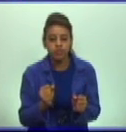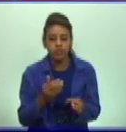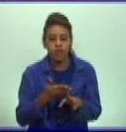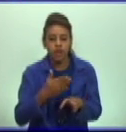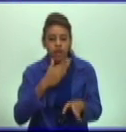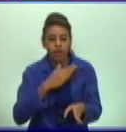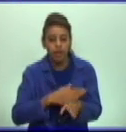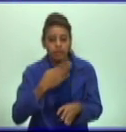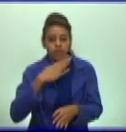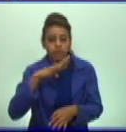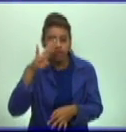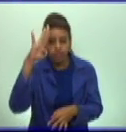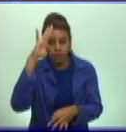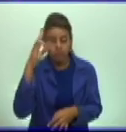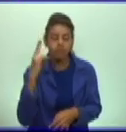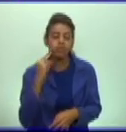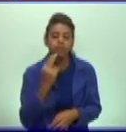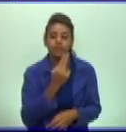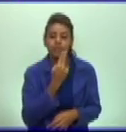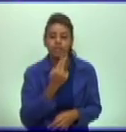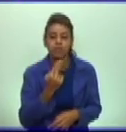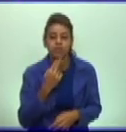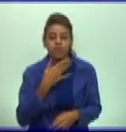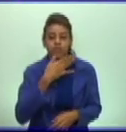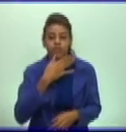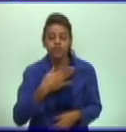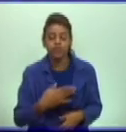la patria de Martí y de Fidel.